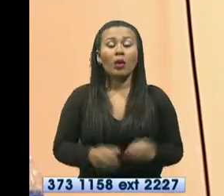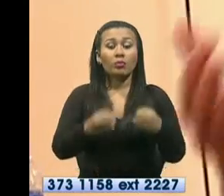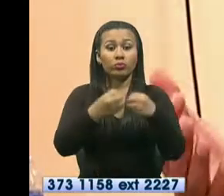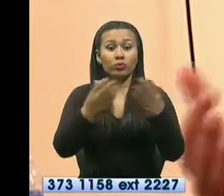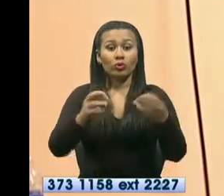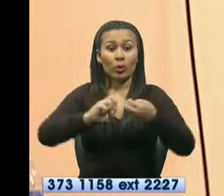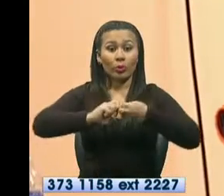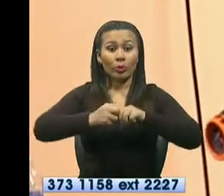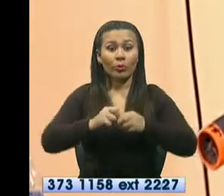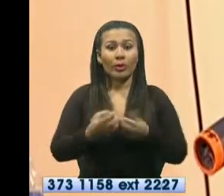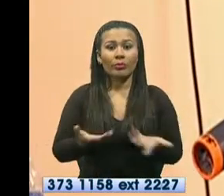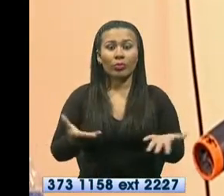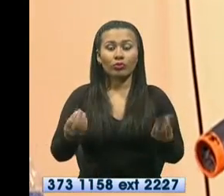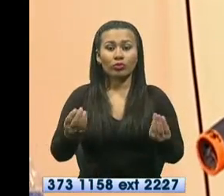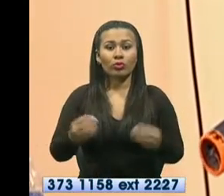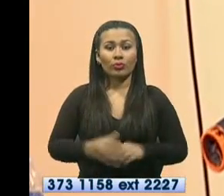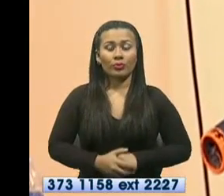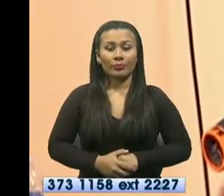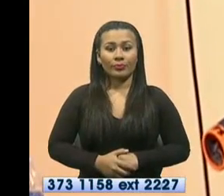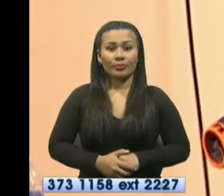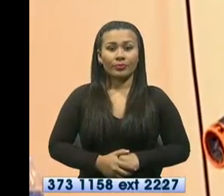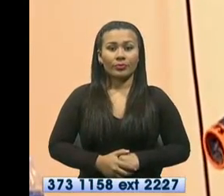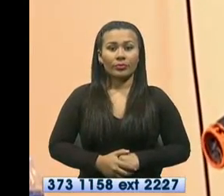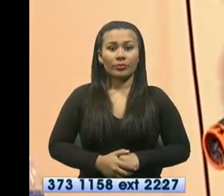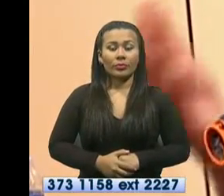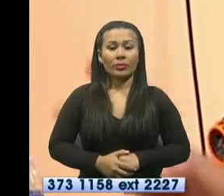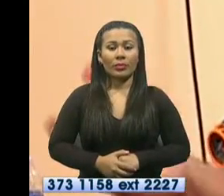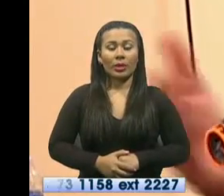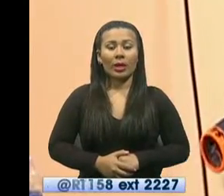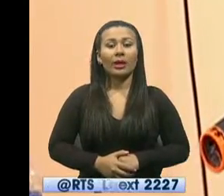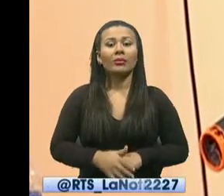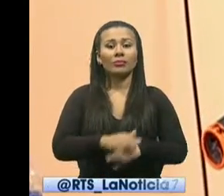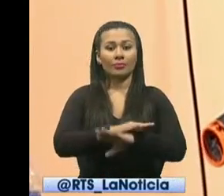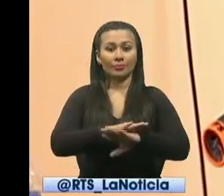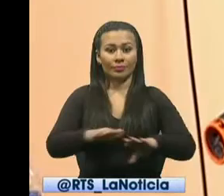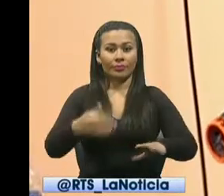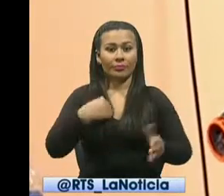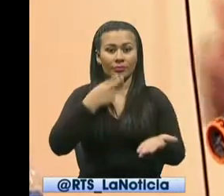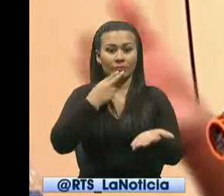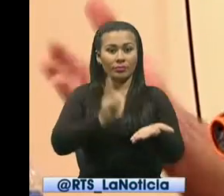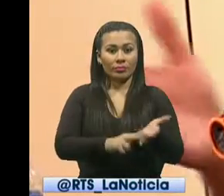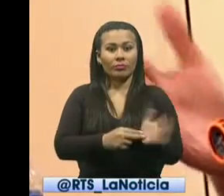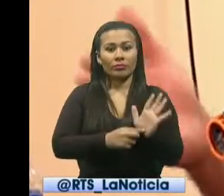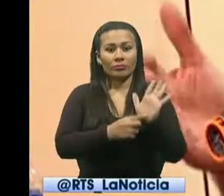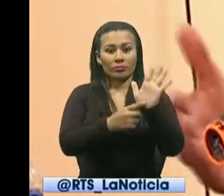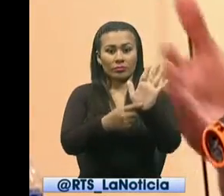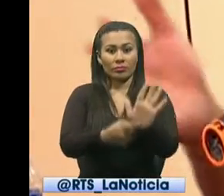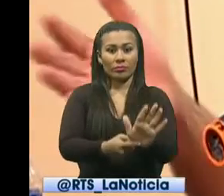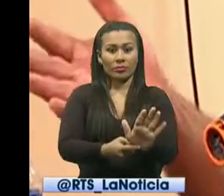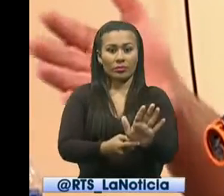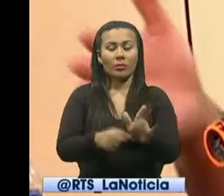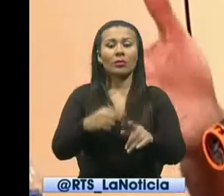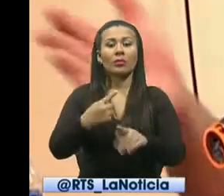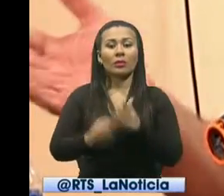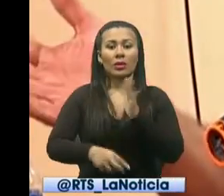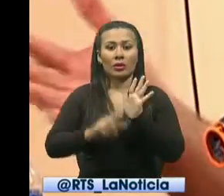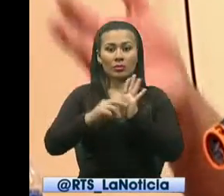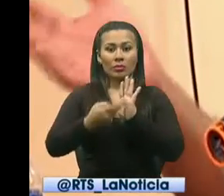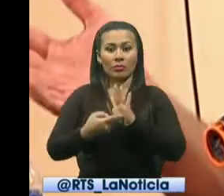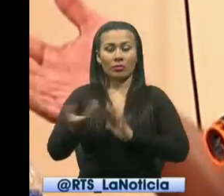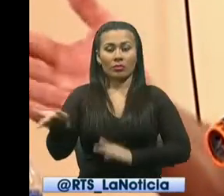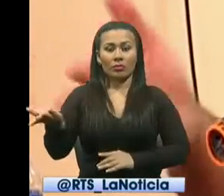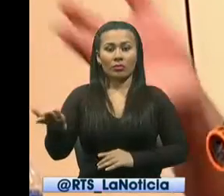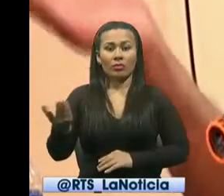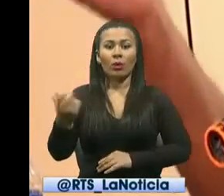casos los proveedores ya tienen stock y cuando existe el stock Esto podrá implicar que se monten en